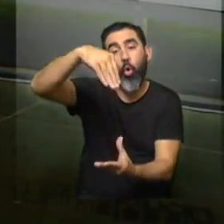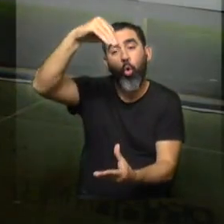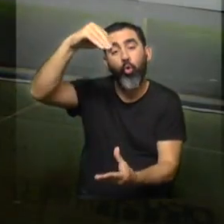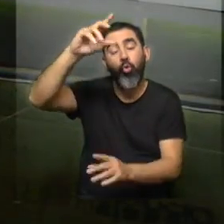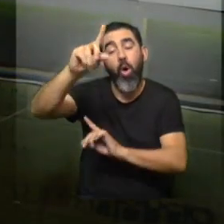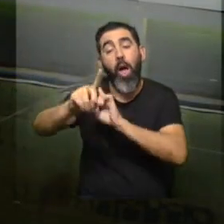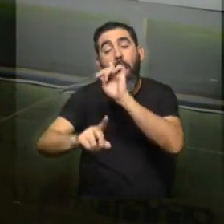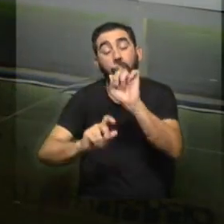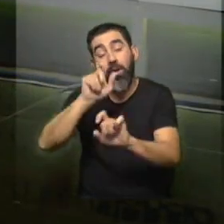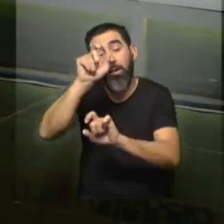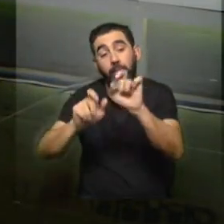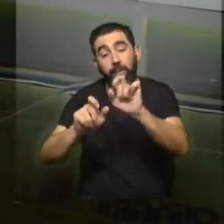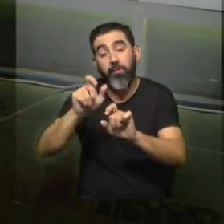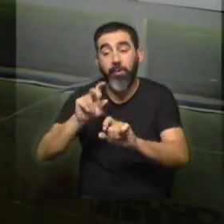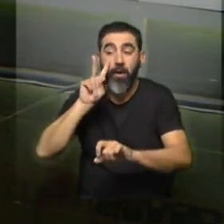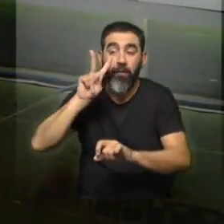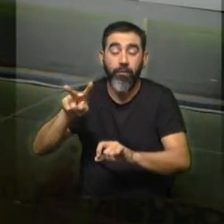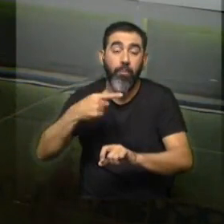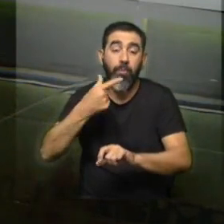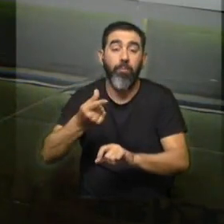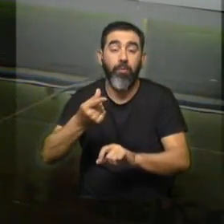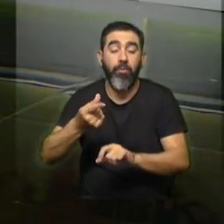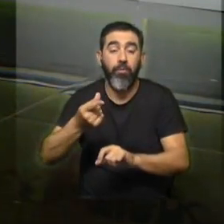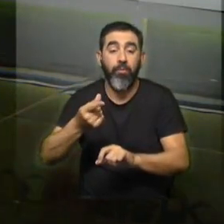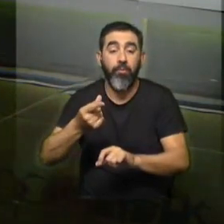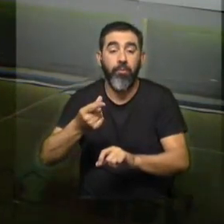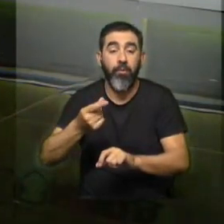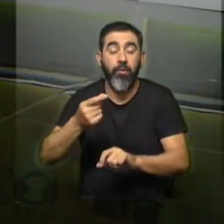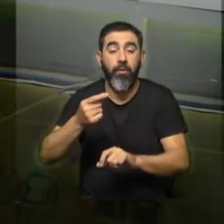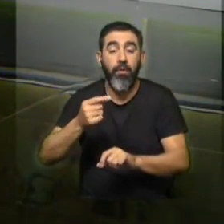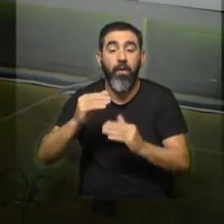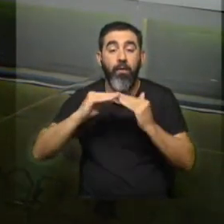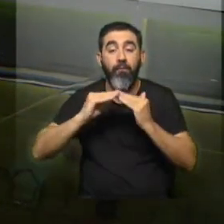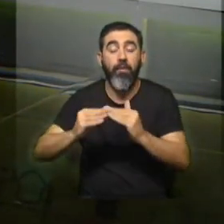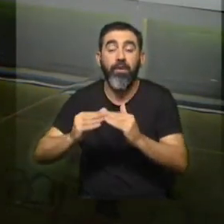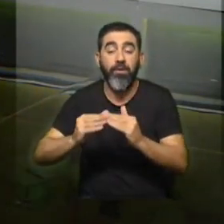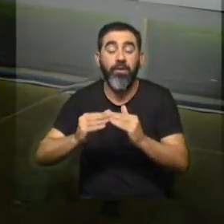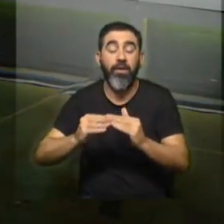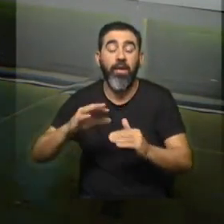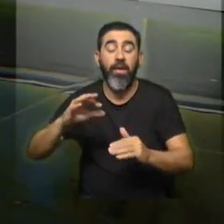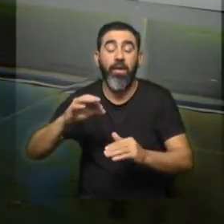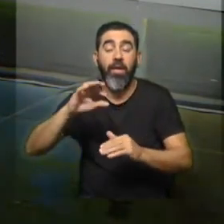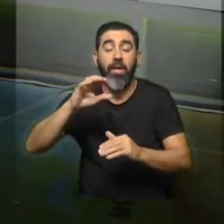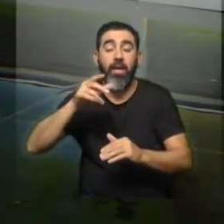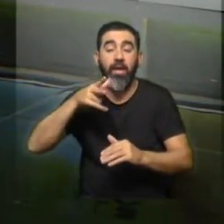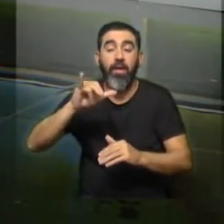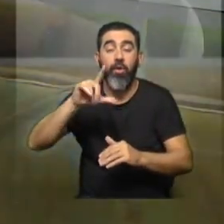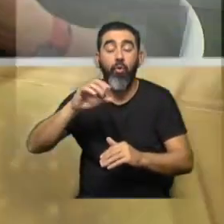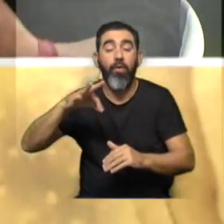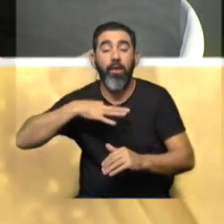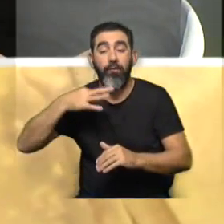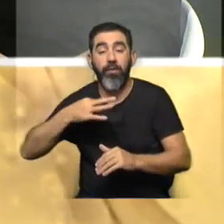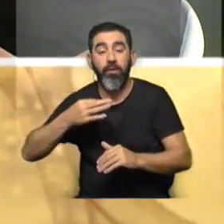mucha gente, o por lo menos unos cuantos, hayan visto en el sitio conocido como es el Valle del Hilo de la Vida. El Valle del Hilo de la ¿no? Vida, exactamente. Hasta donde yo sé, no